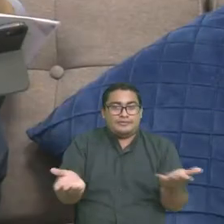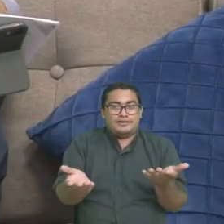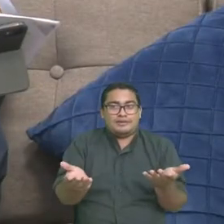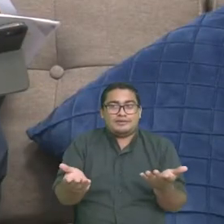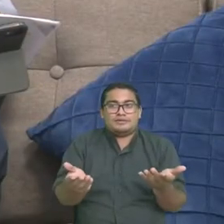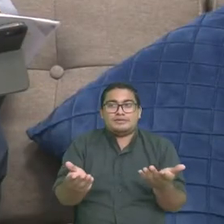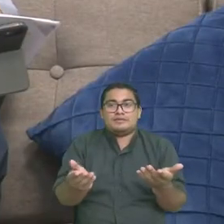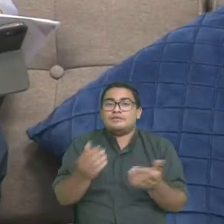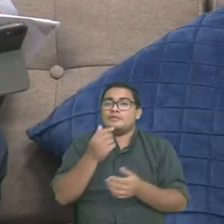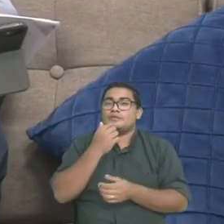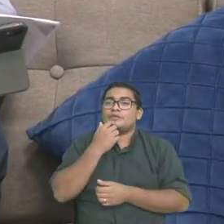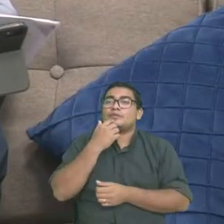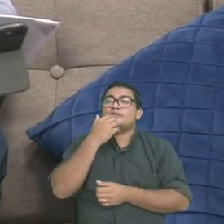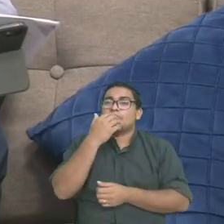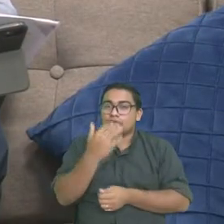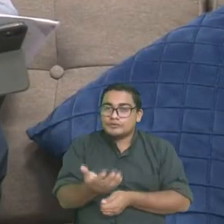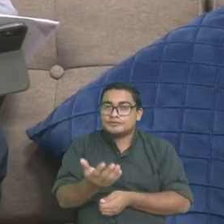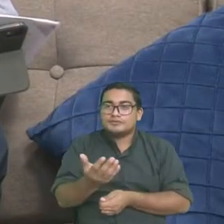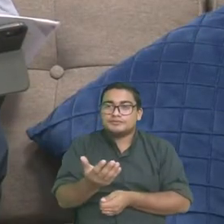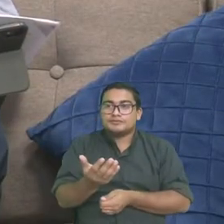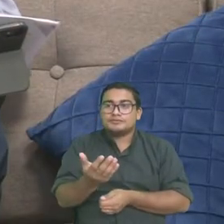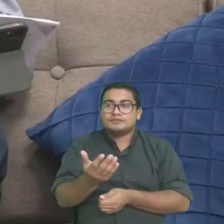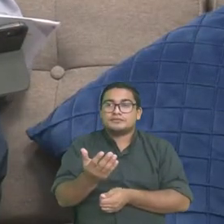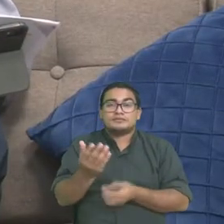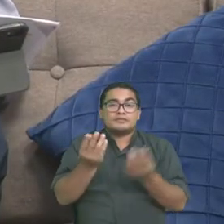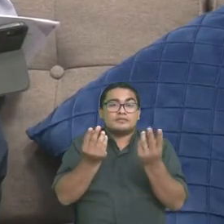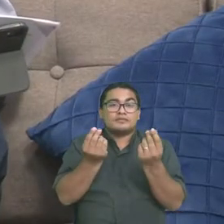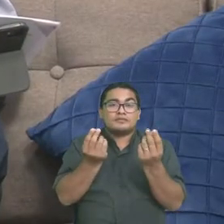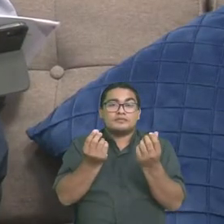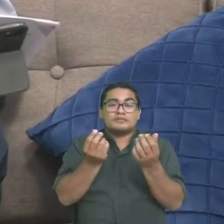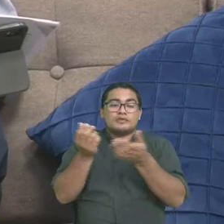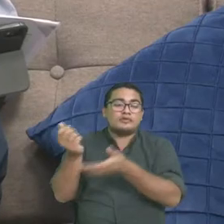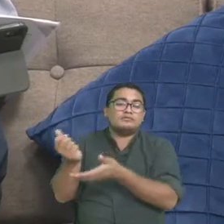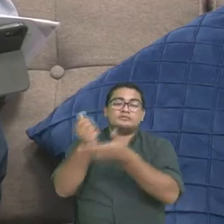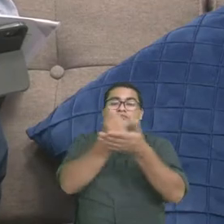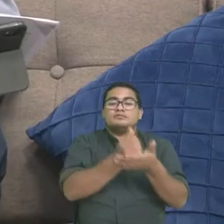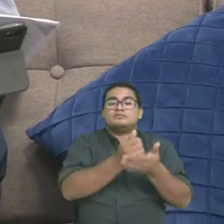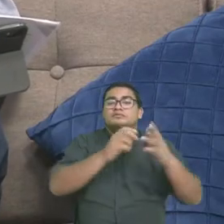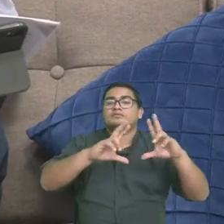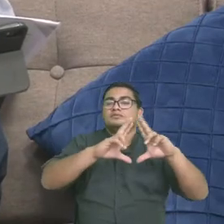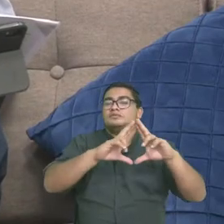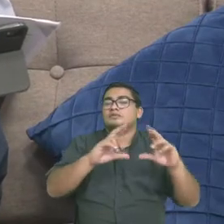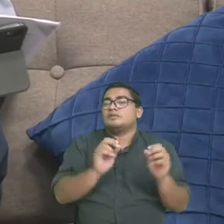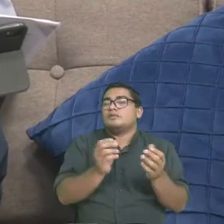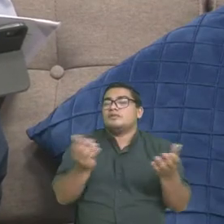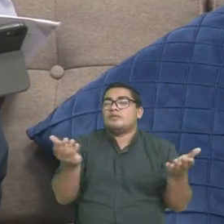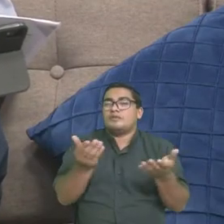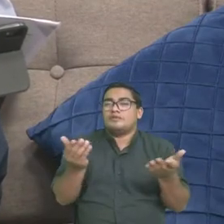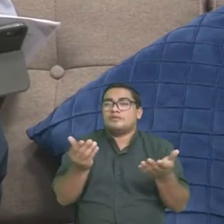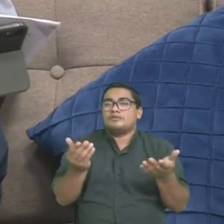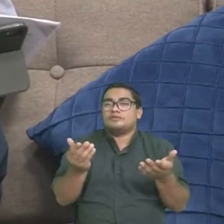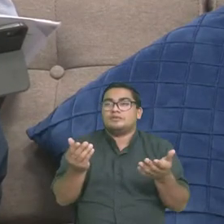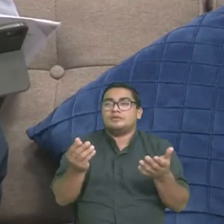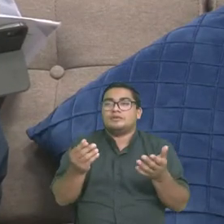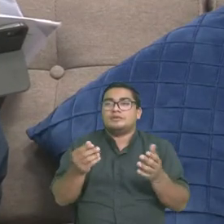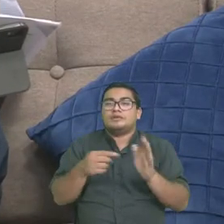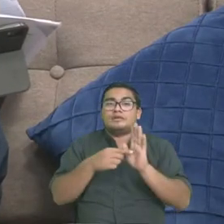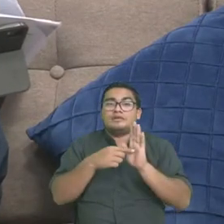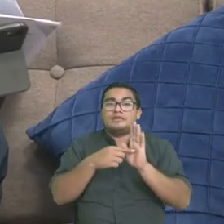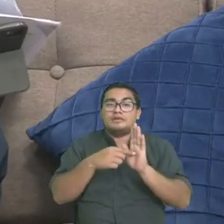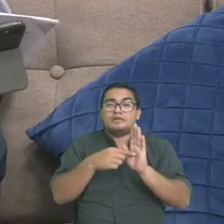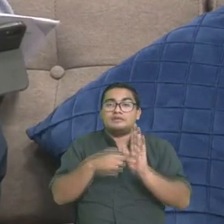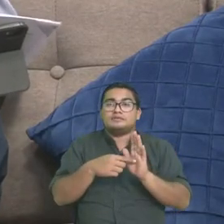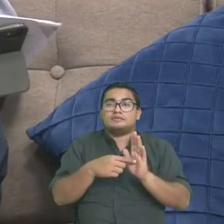políticas. ¿Por qué viene estos recursos a Nicaragua? Porque han visto que